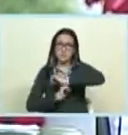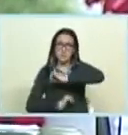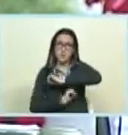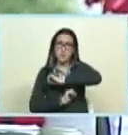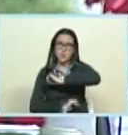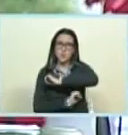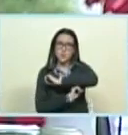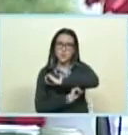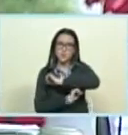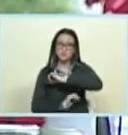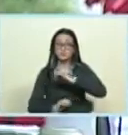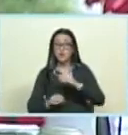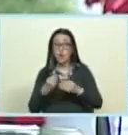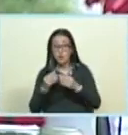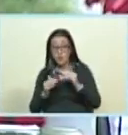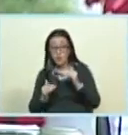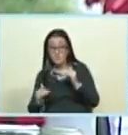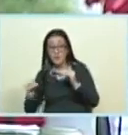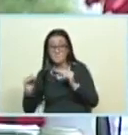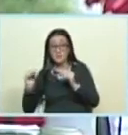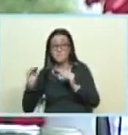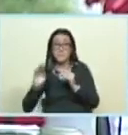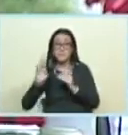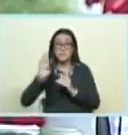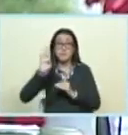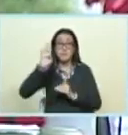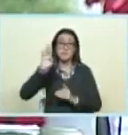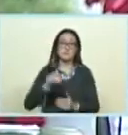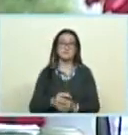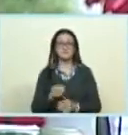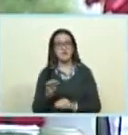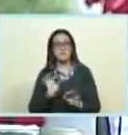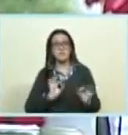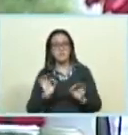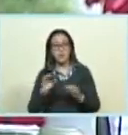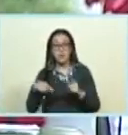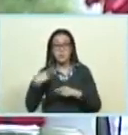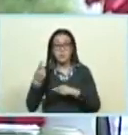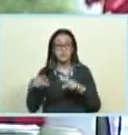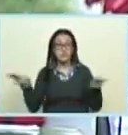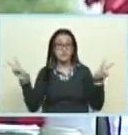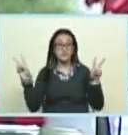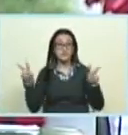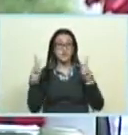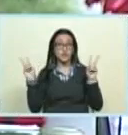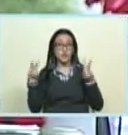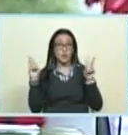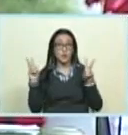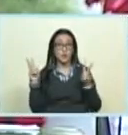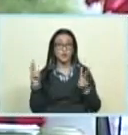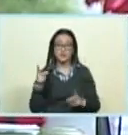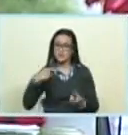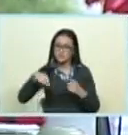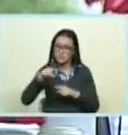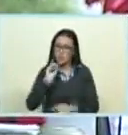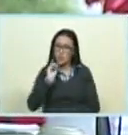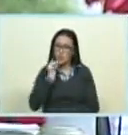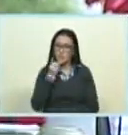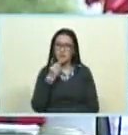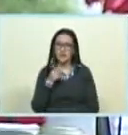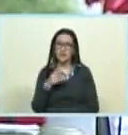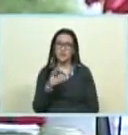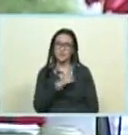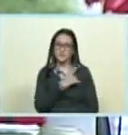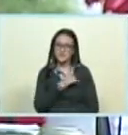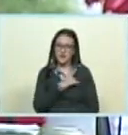de abajo hacia arriba. Y tenemos que prepararnos para las próximas victorias. Jóvenes universitarios,